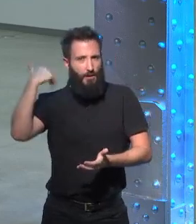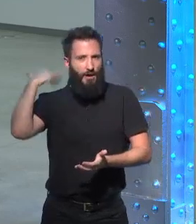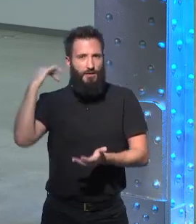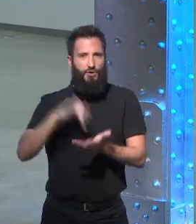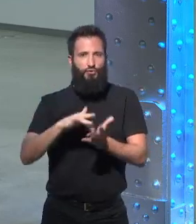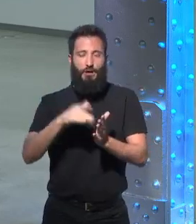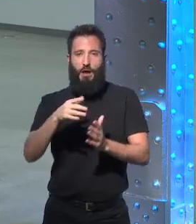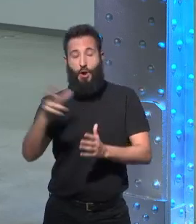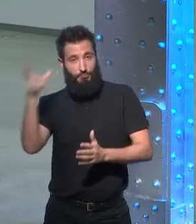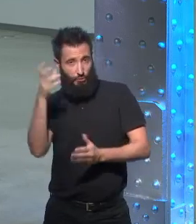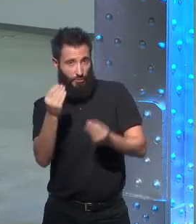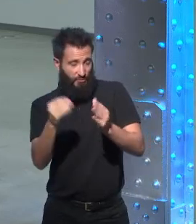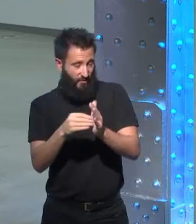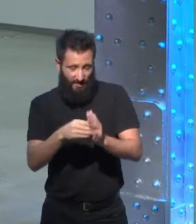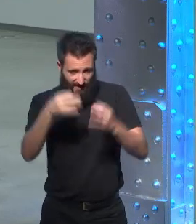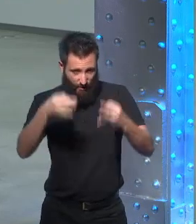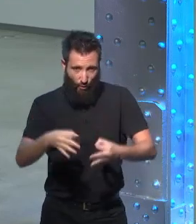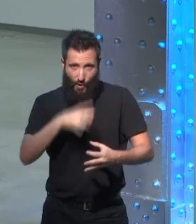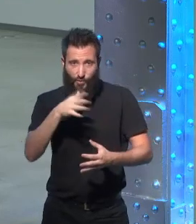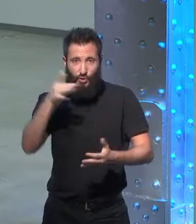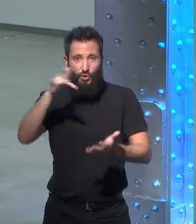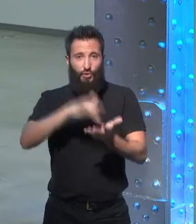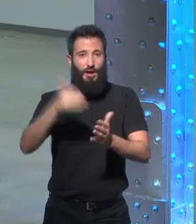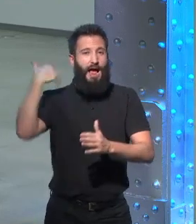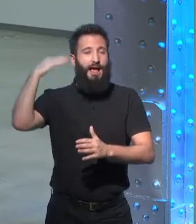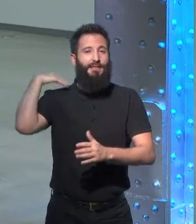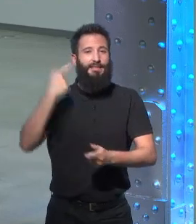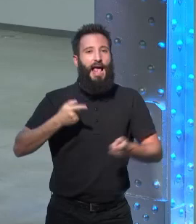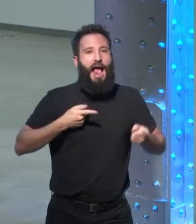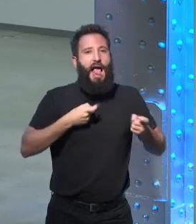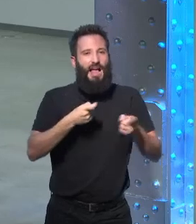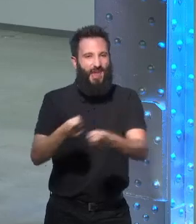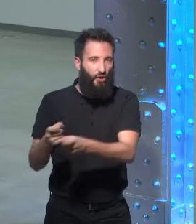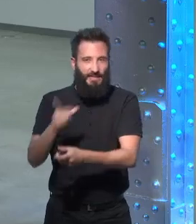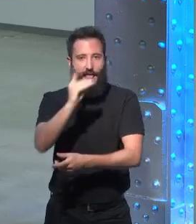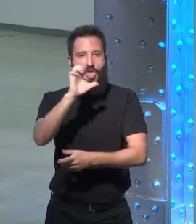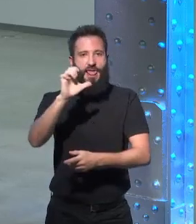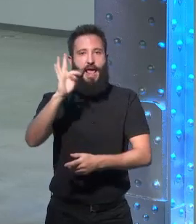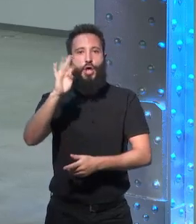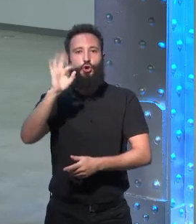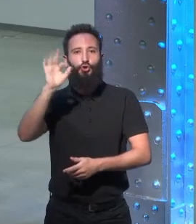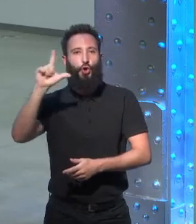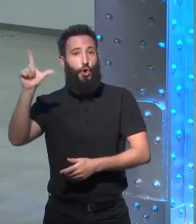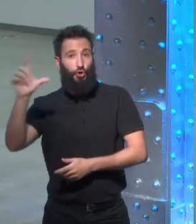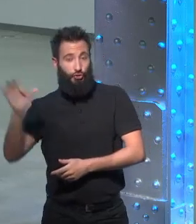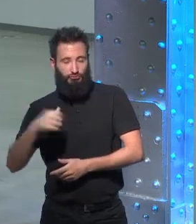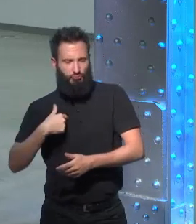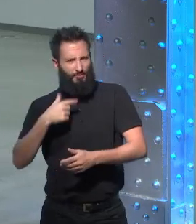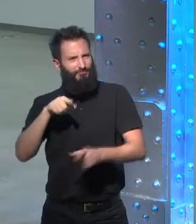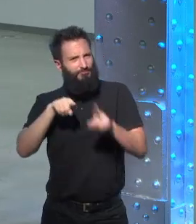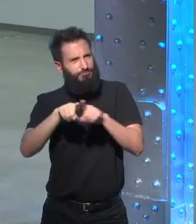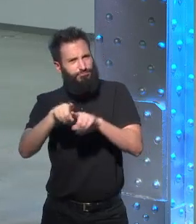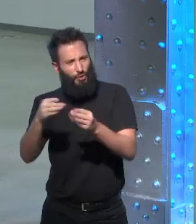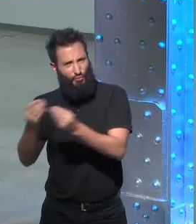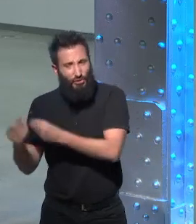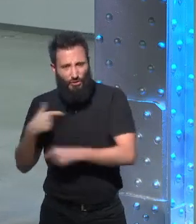que habrán escuchado hablar, como era Cazadores de Trolls, tuvo mucha crítica. Yo vi algún programa, me pareció